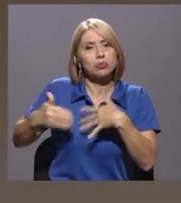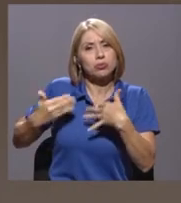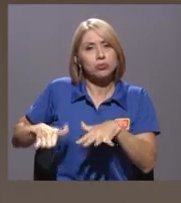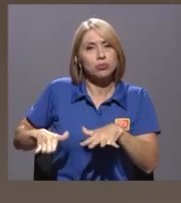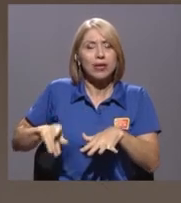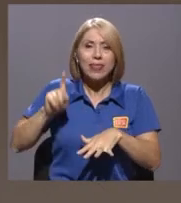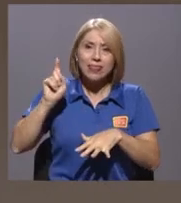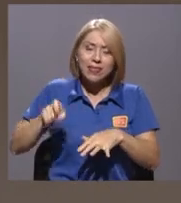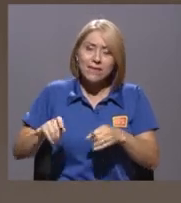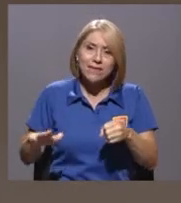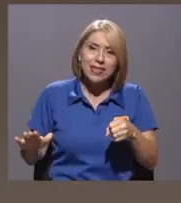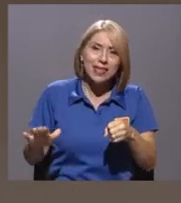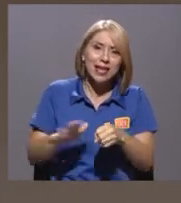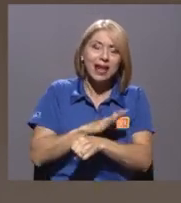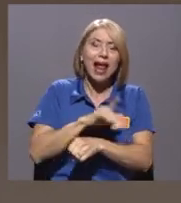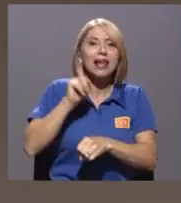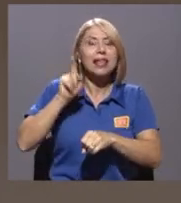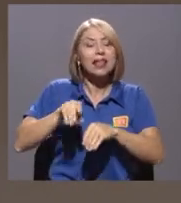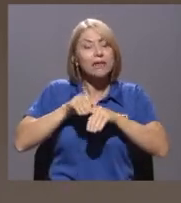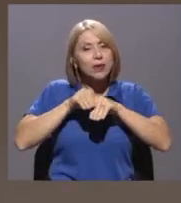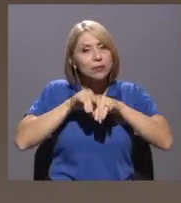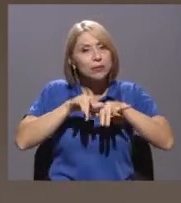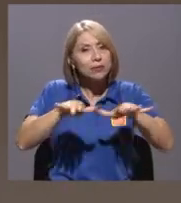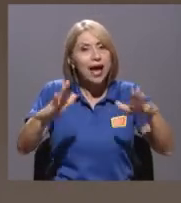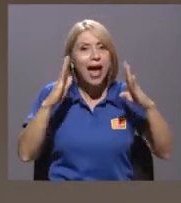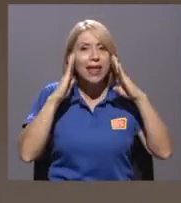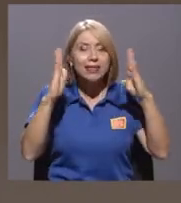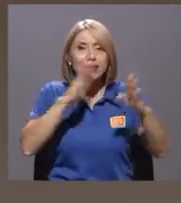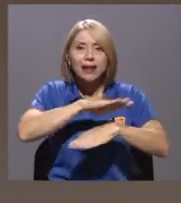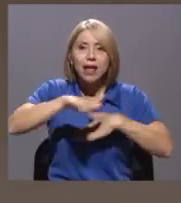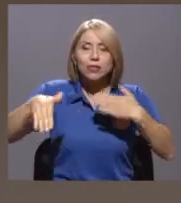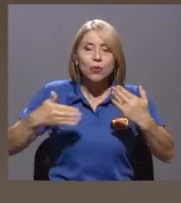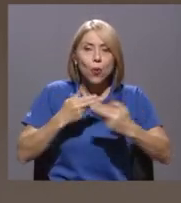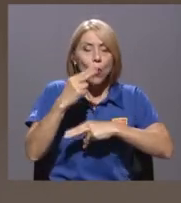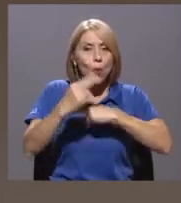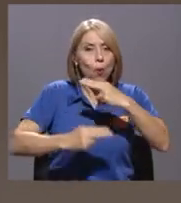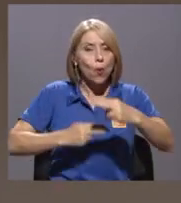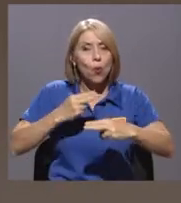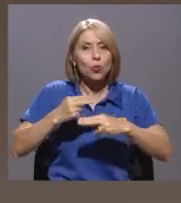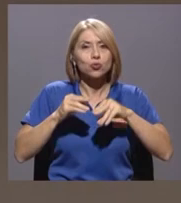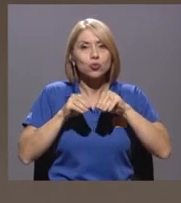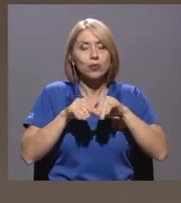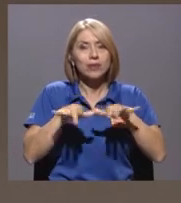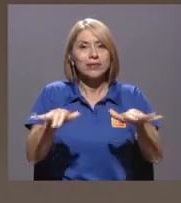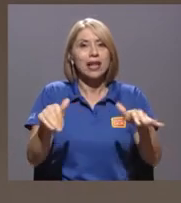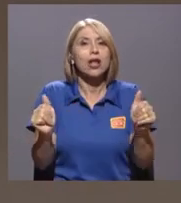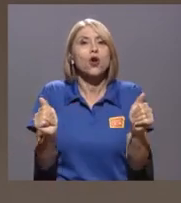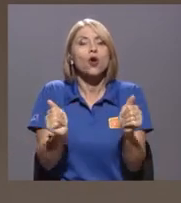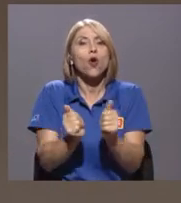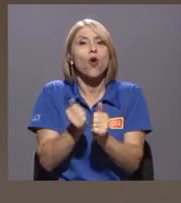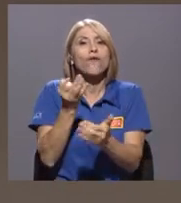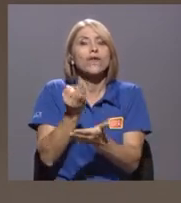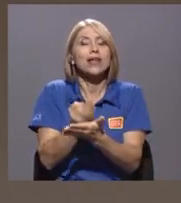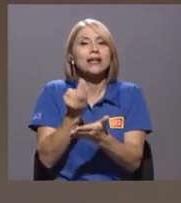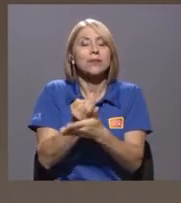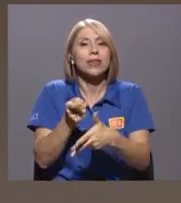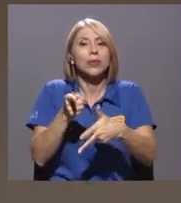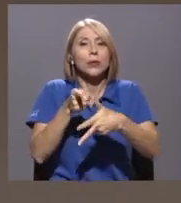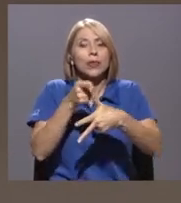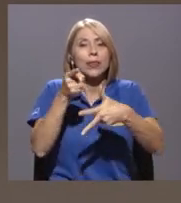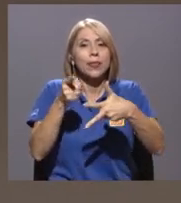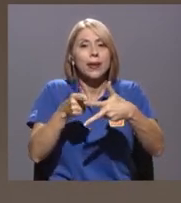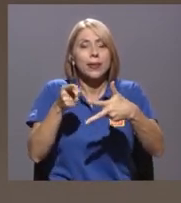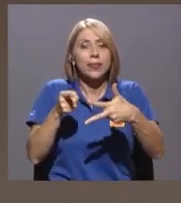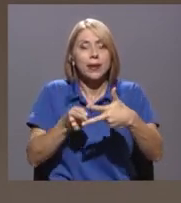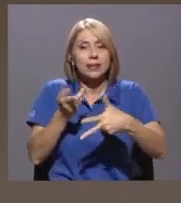integral y de cobertura universal es con el financiamiento tripartito eso